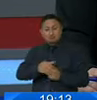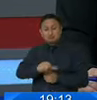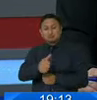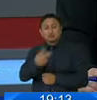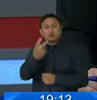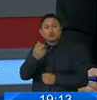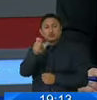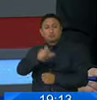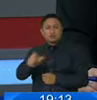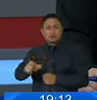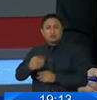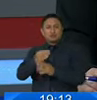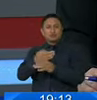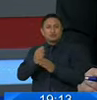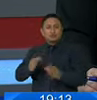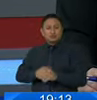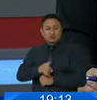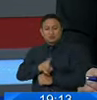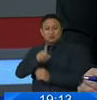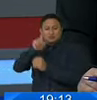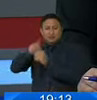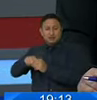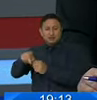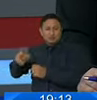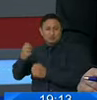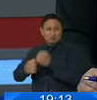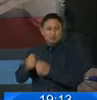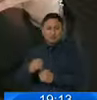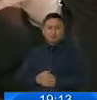de exfuncionarios presuntamente implicados en el hecho.